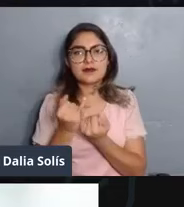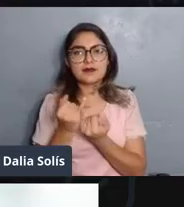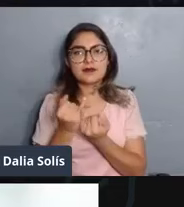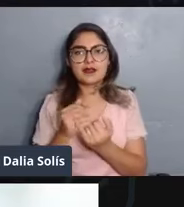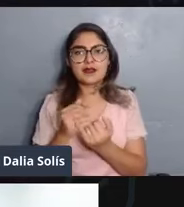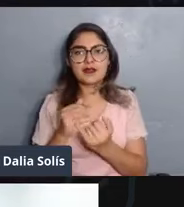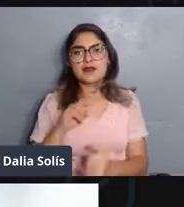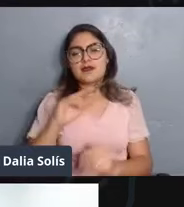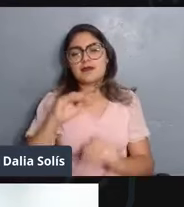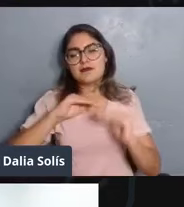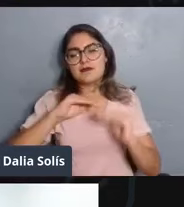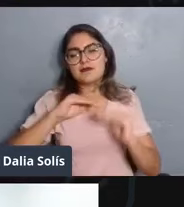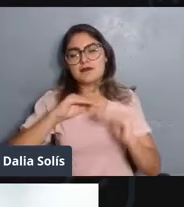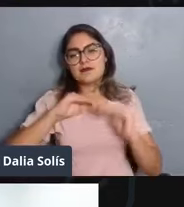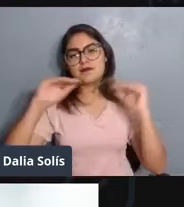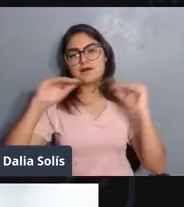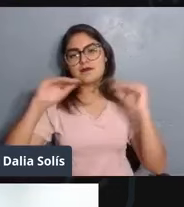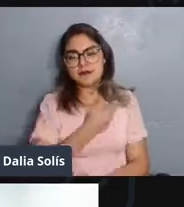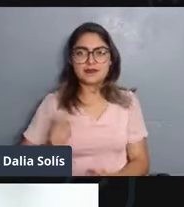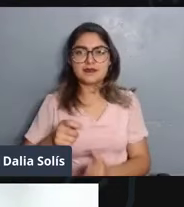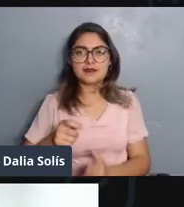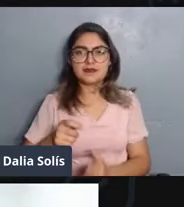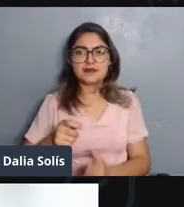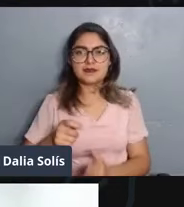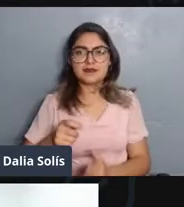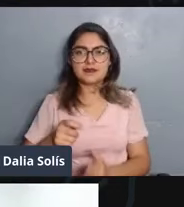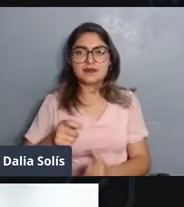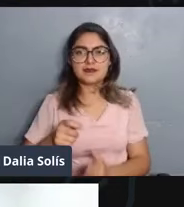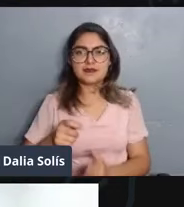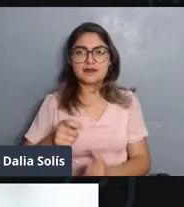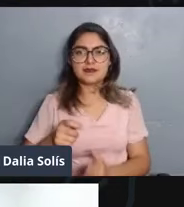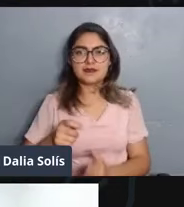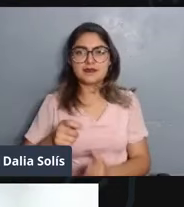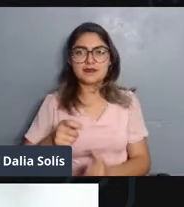en la Asociación Mexicana para la Salud Sexual, AMSSAC,